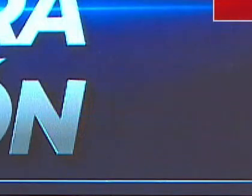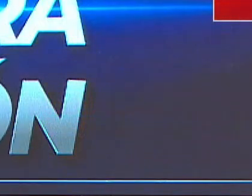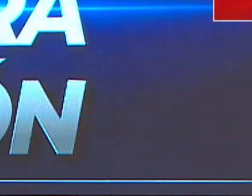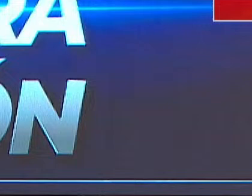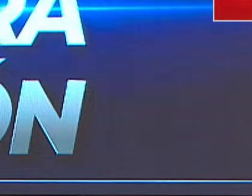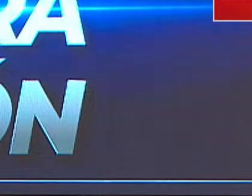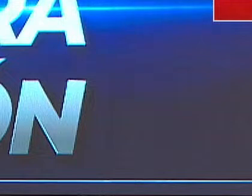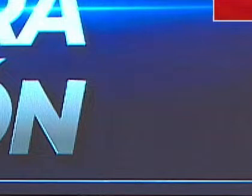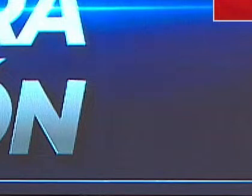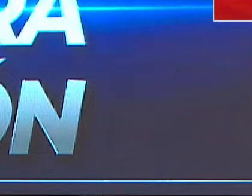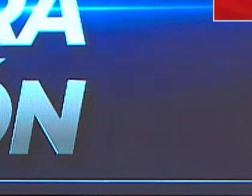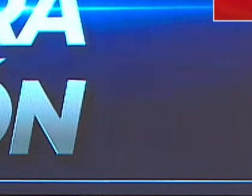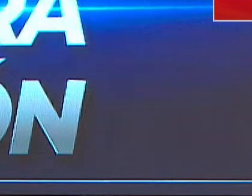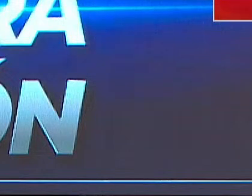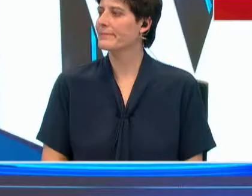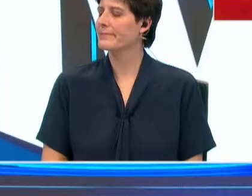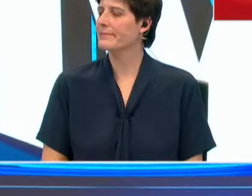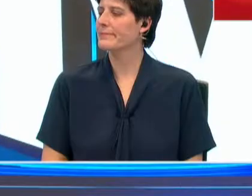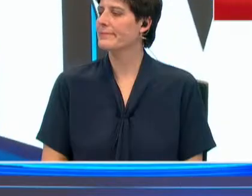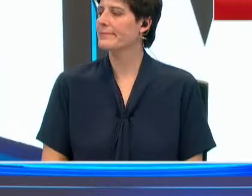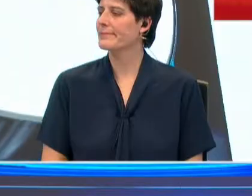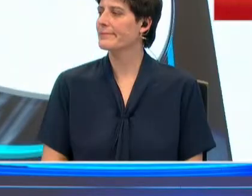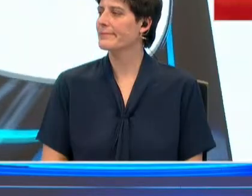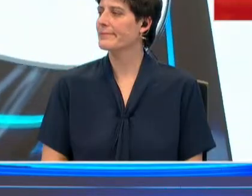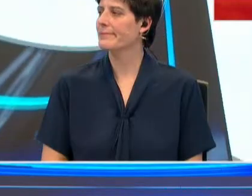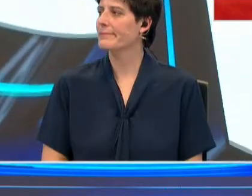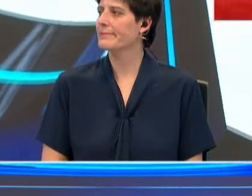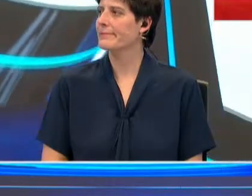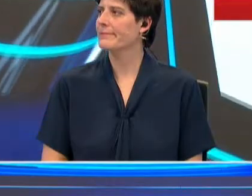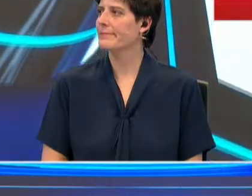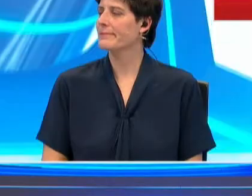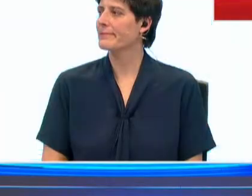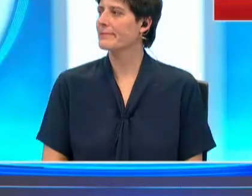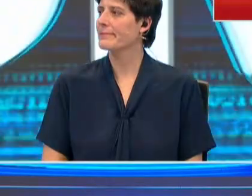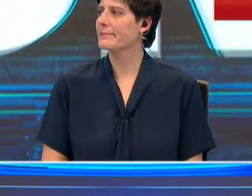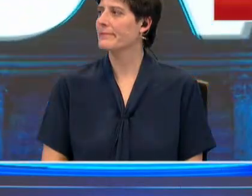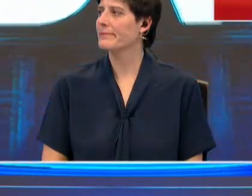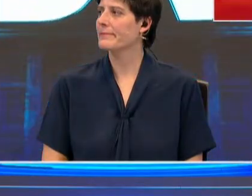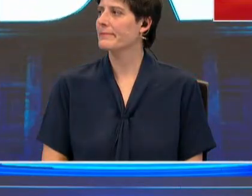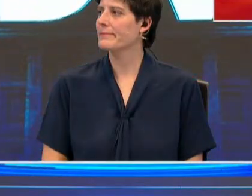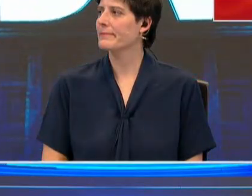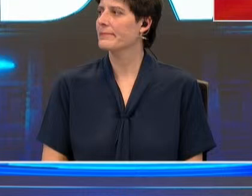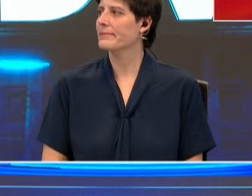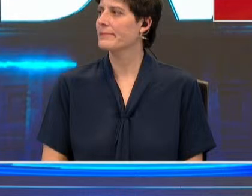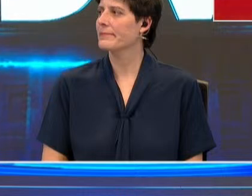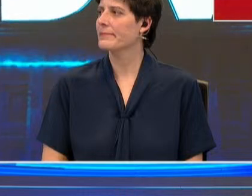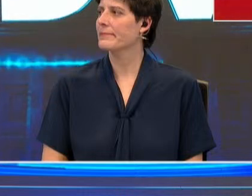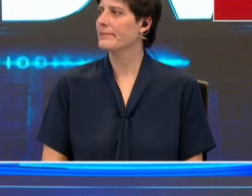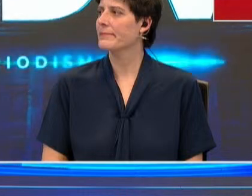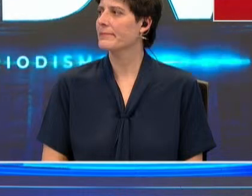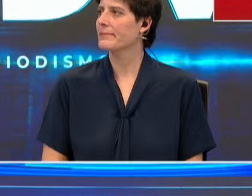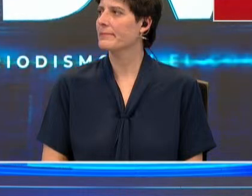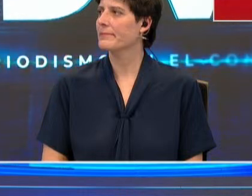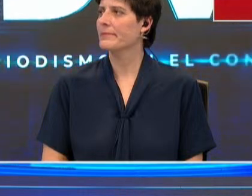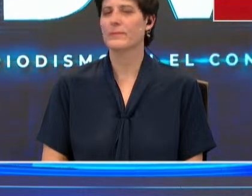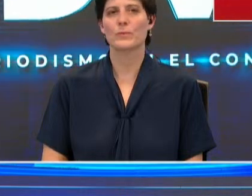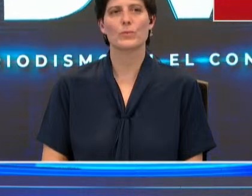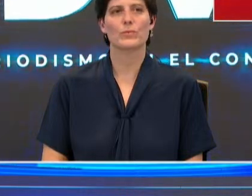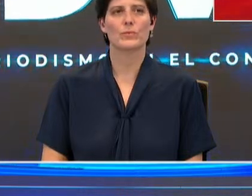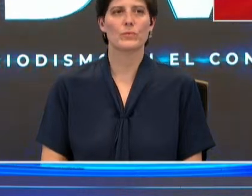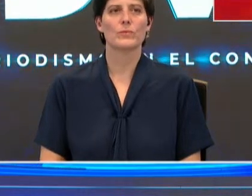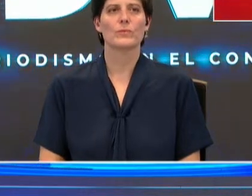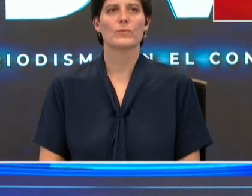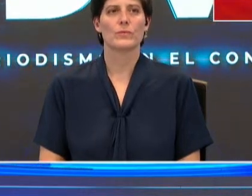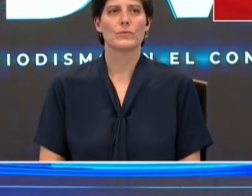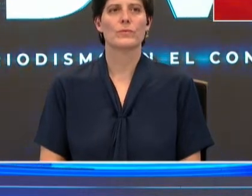se está jugando en parte también toda la batería de leyes que van a enviar y también el otro desafío numérico, porque lo